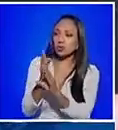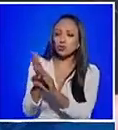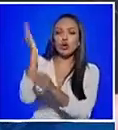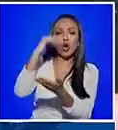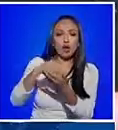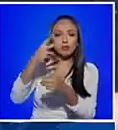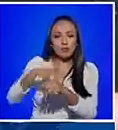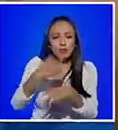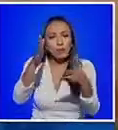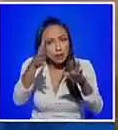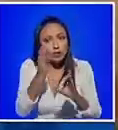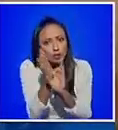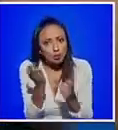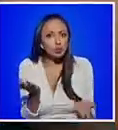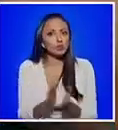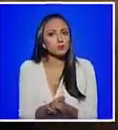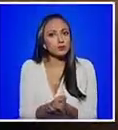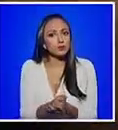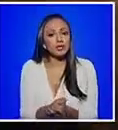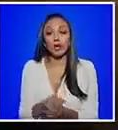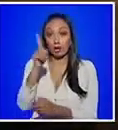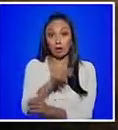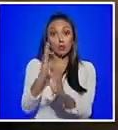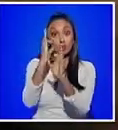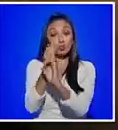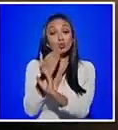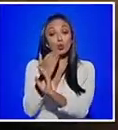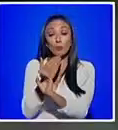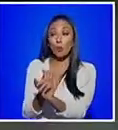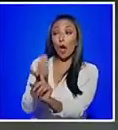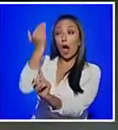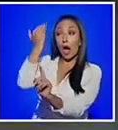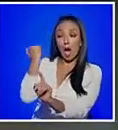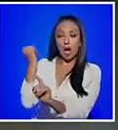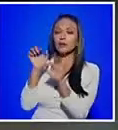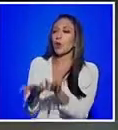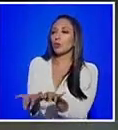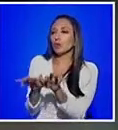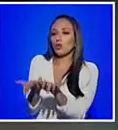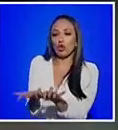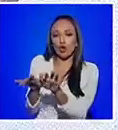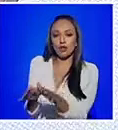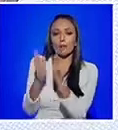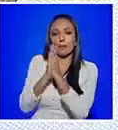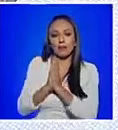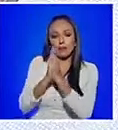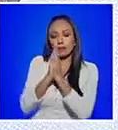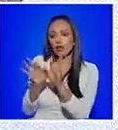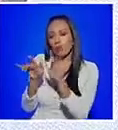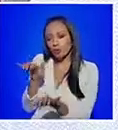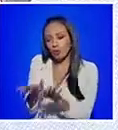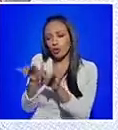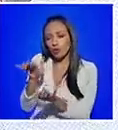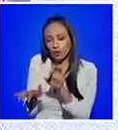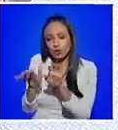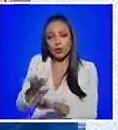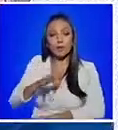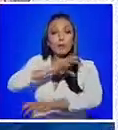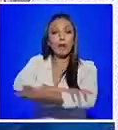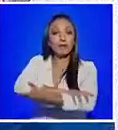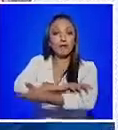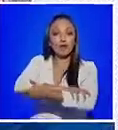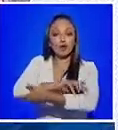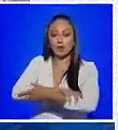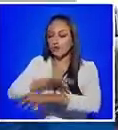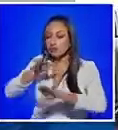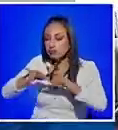a turno, pero no hay turnos. Para conseguir un turno tuvo que pasar varios días pegado a la computadora, ingresando a la página, y ahora dice